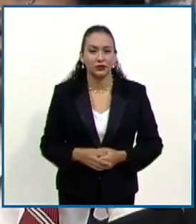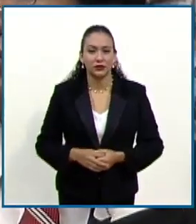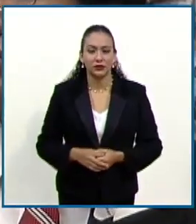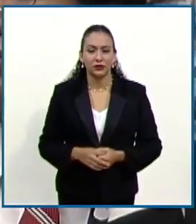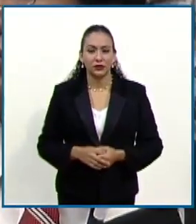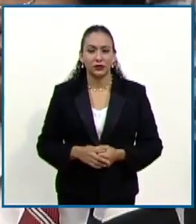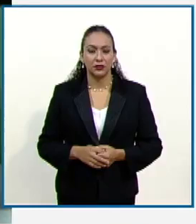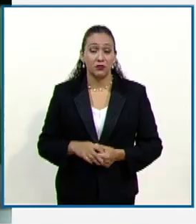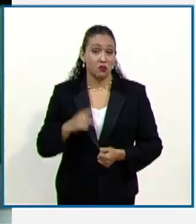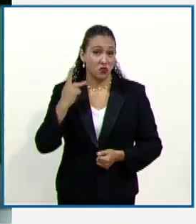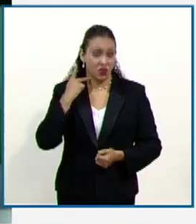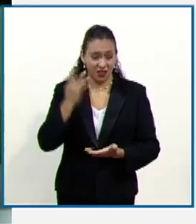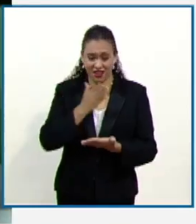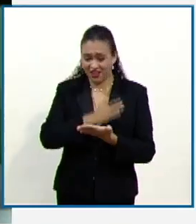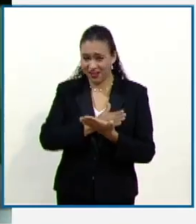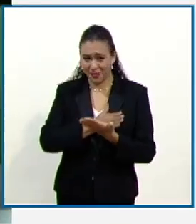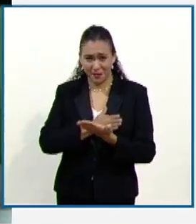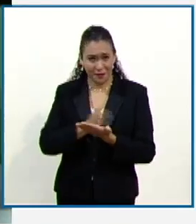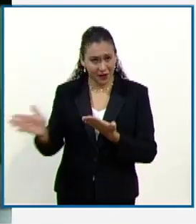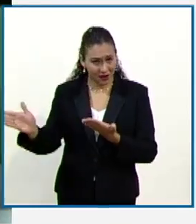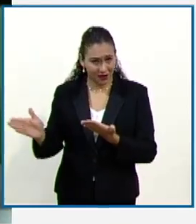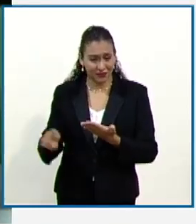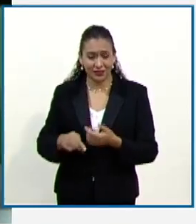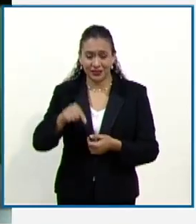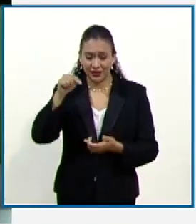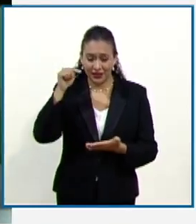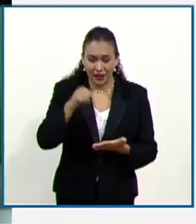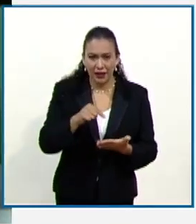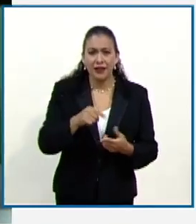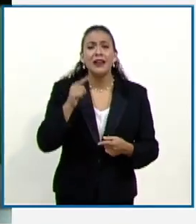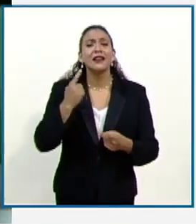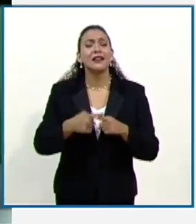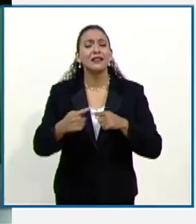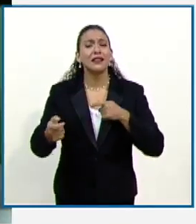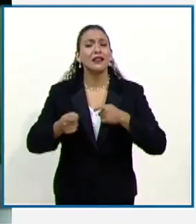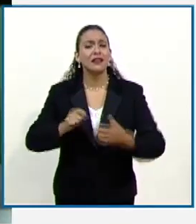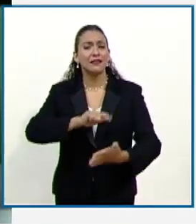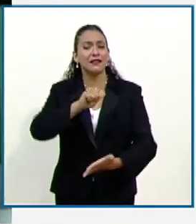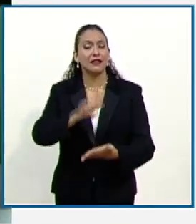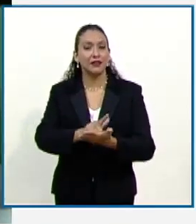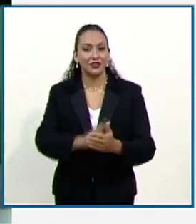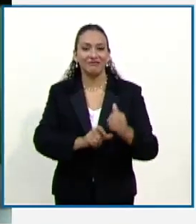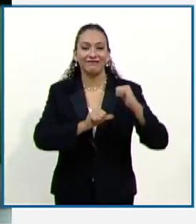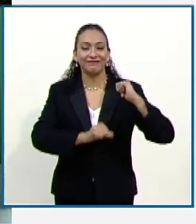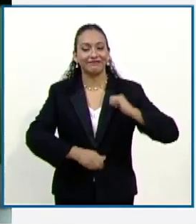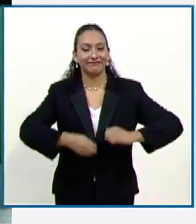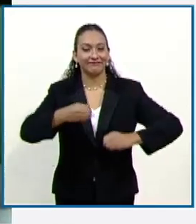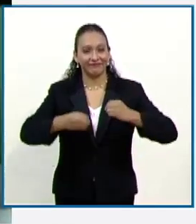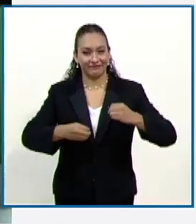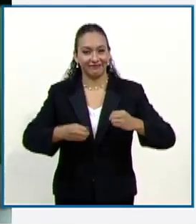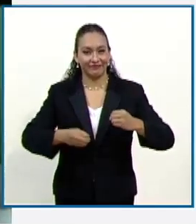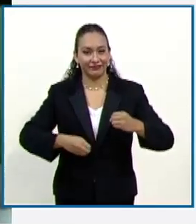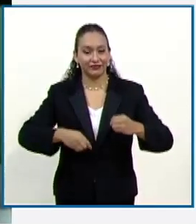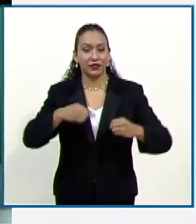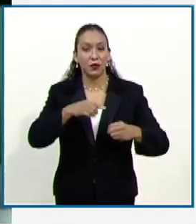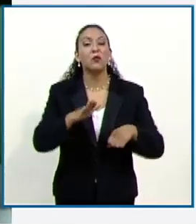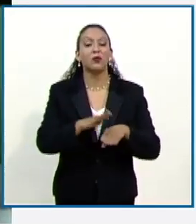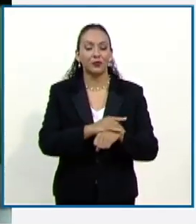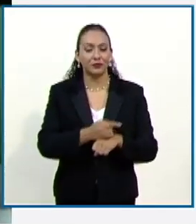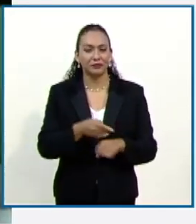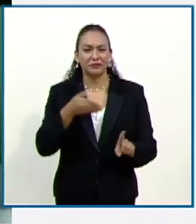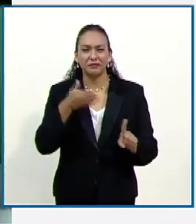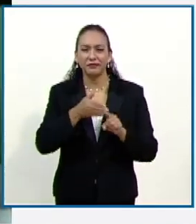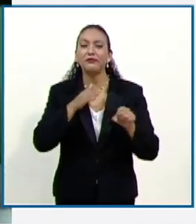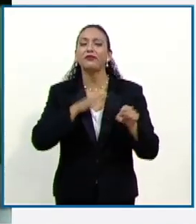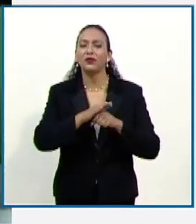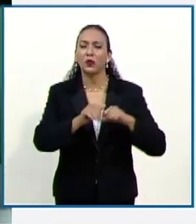El poder contramayoritario es el poder judicial que permite poner un límite protegiendo a las minorías. Ahora, si todo